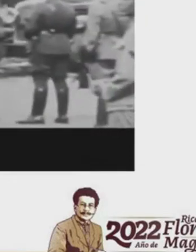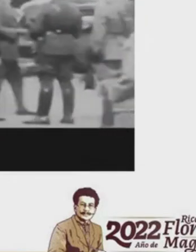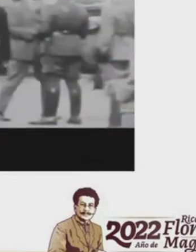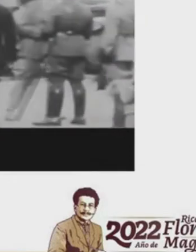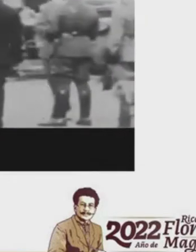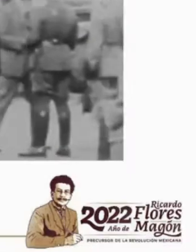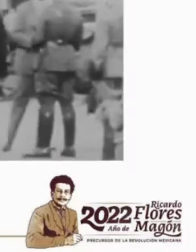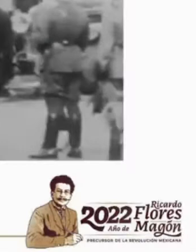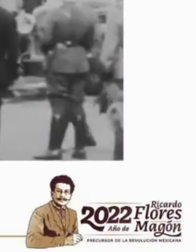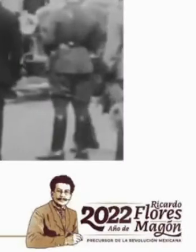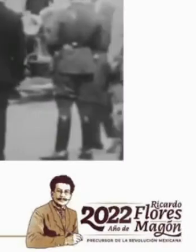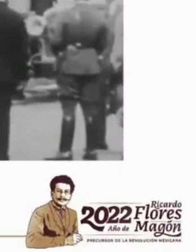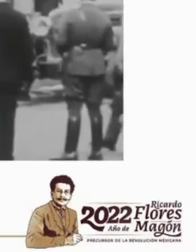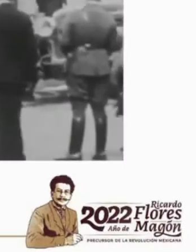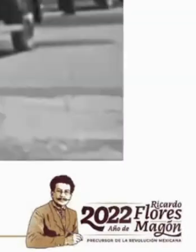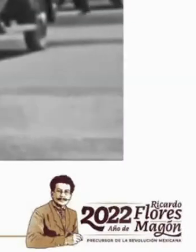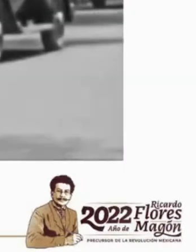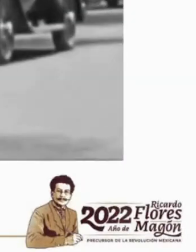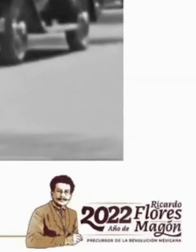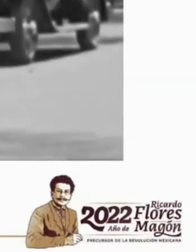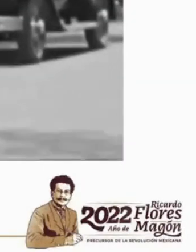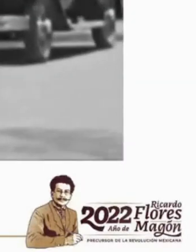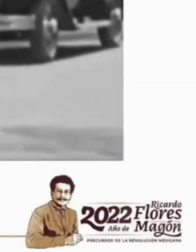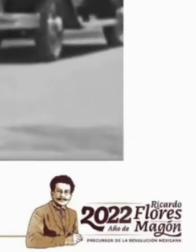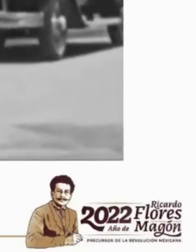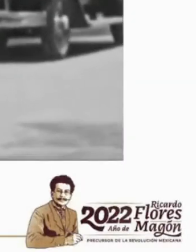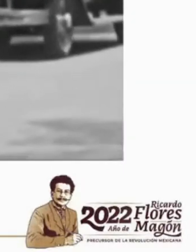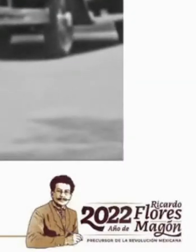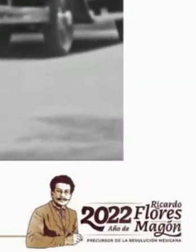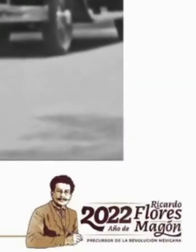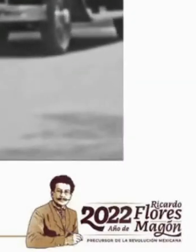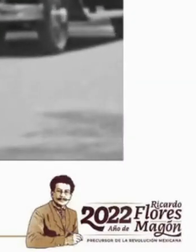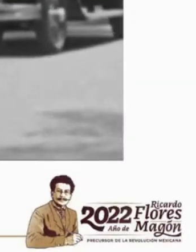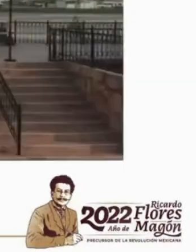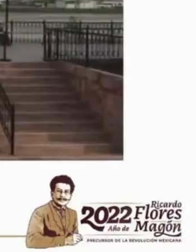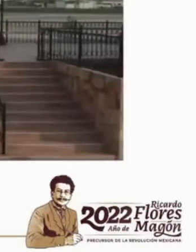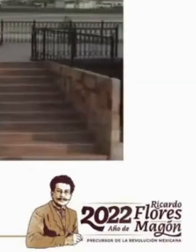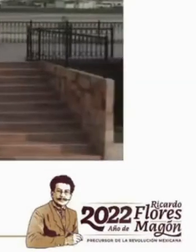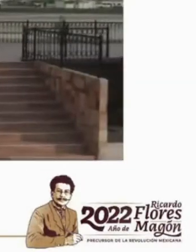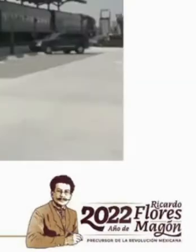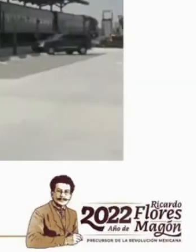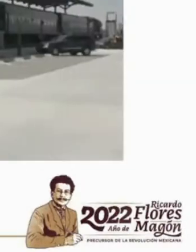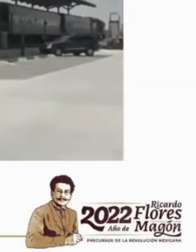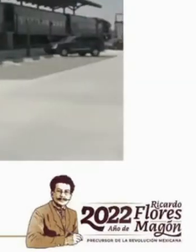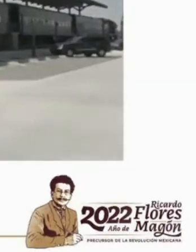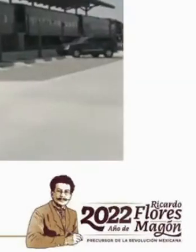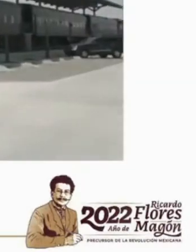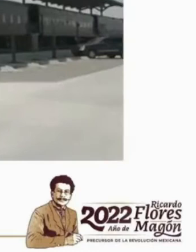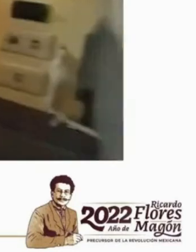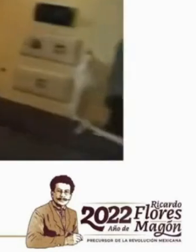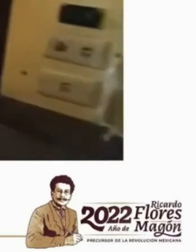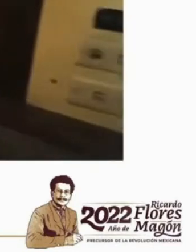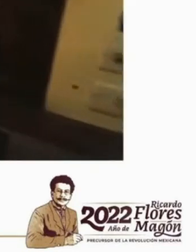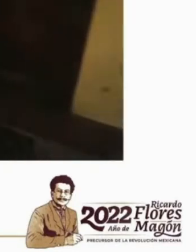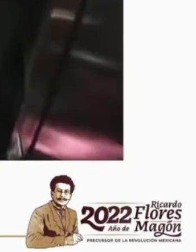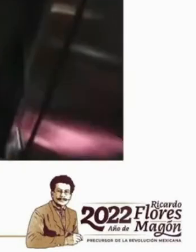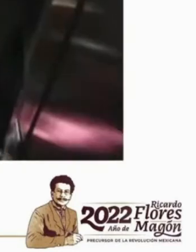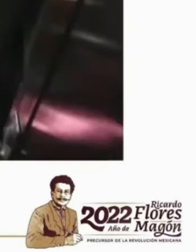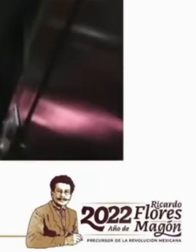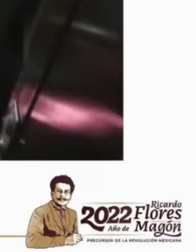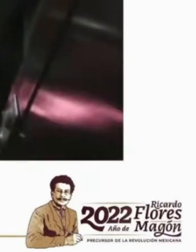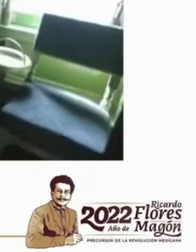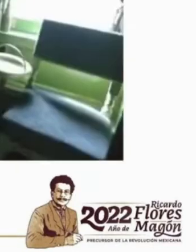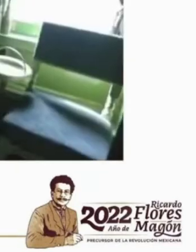de transporte en una etapa de desarrollo económico de nuestro país. En el año 2013 fueron restaurados los interiores de 3